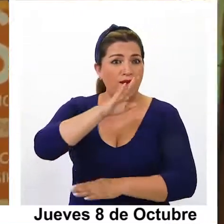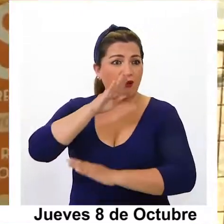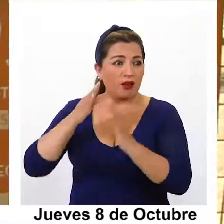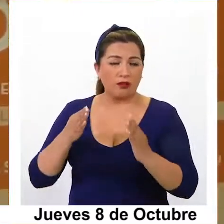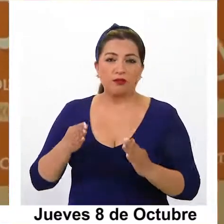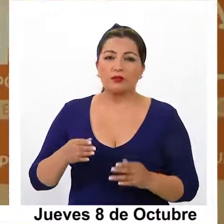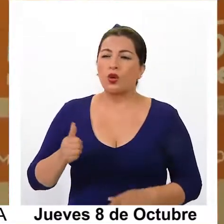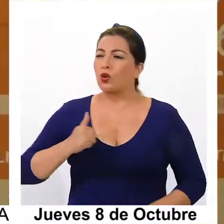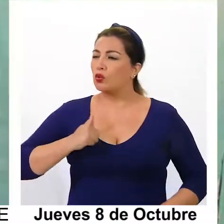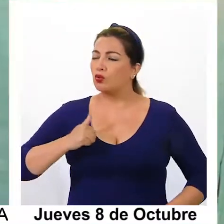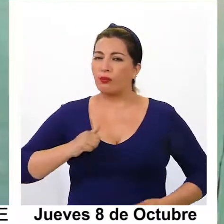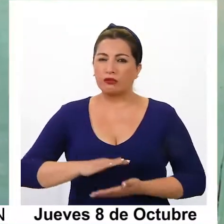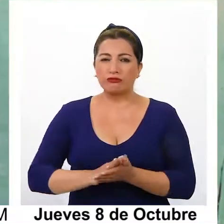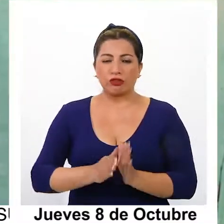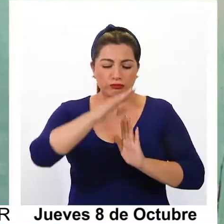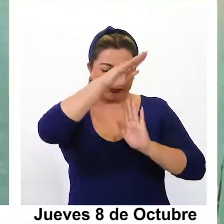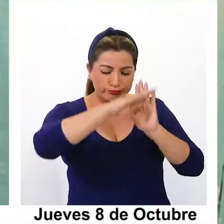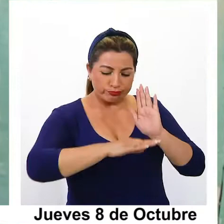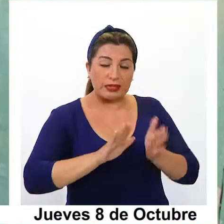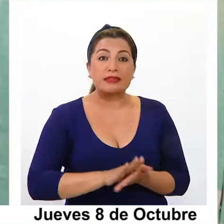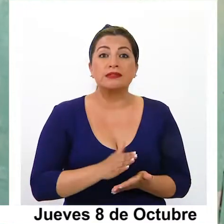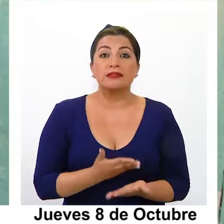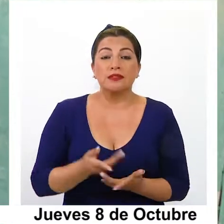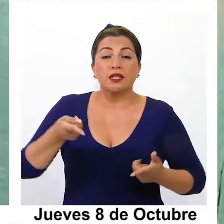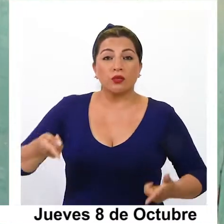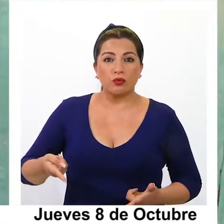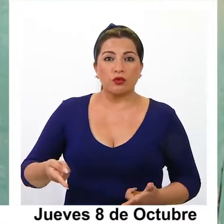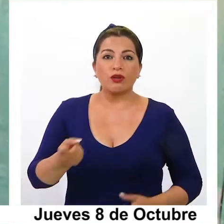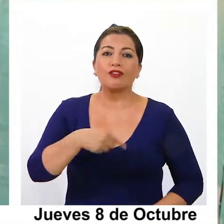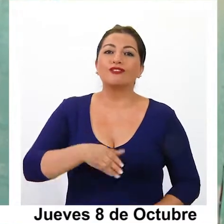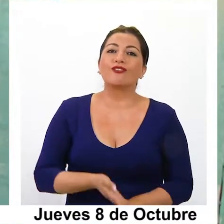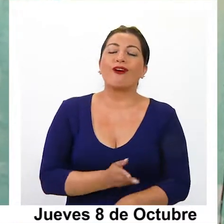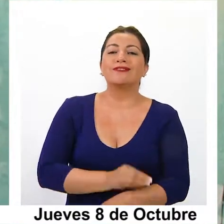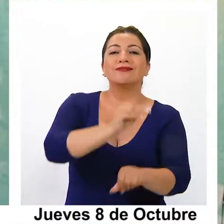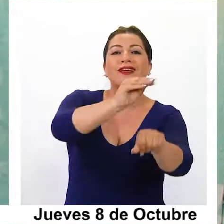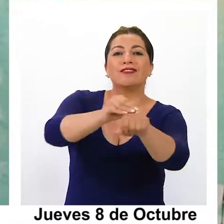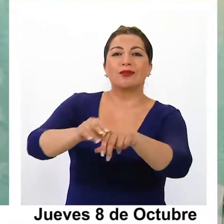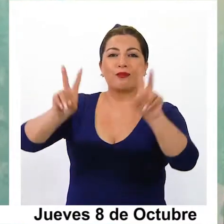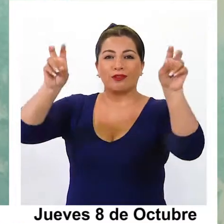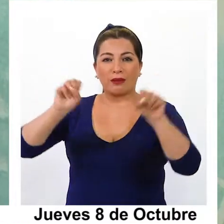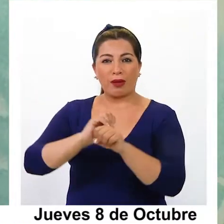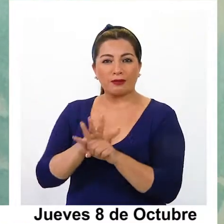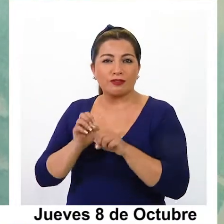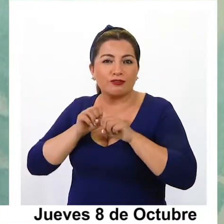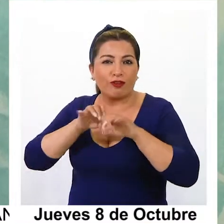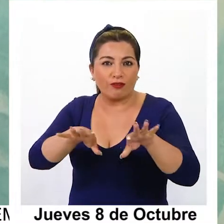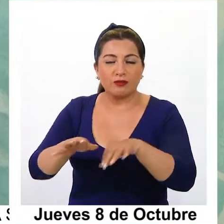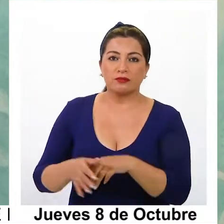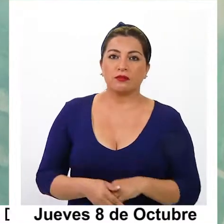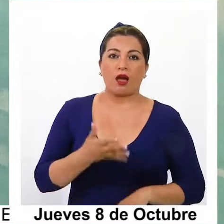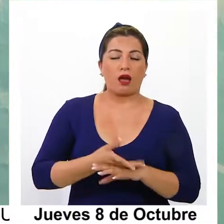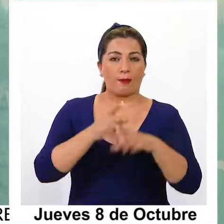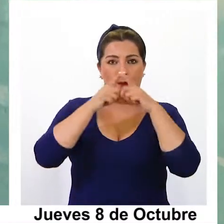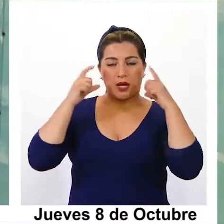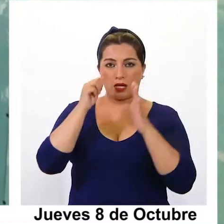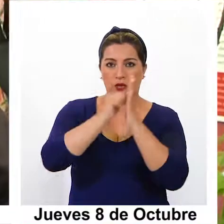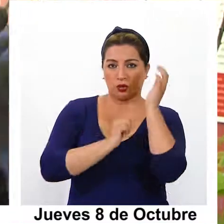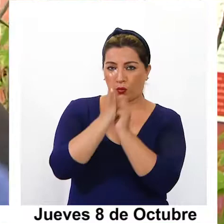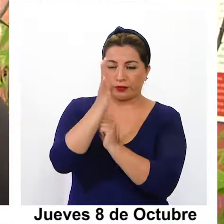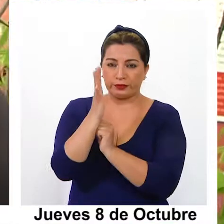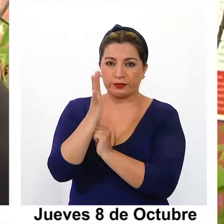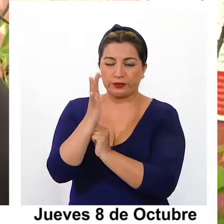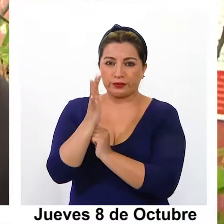lo hagan cumpliendo todas las normas sanitarias que hemos debido adoptar por la pandemia. Y tenemos que venir con mascarilla, con